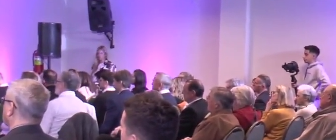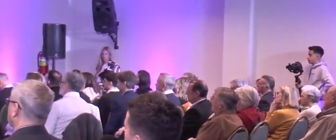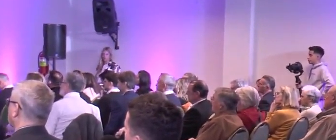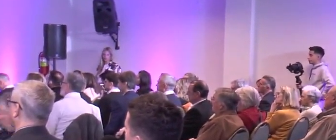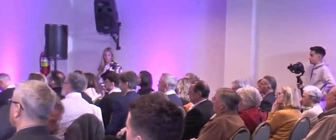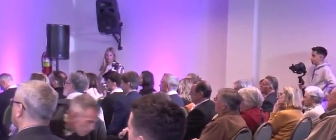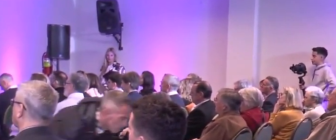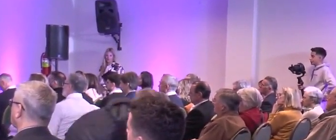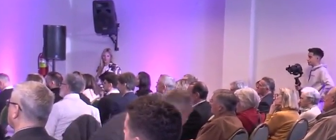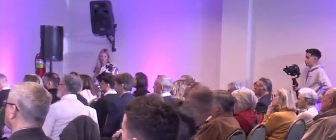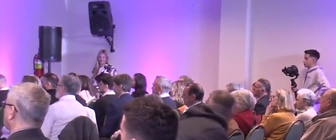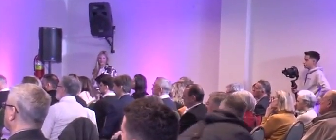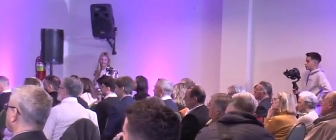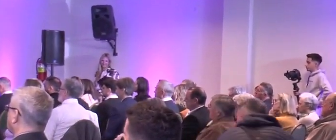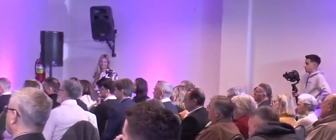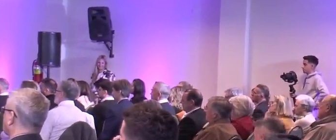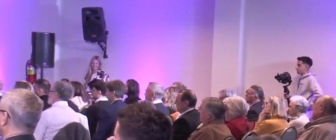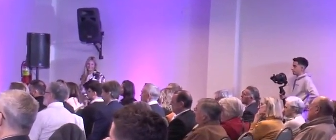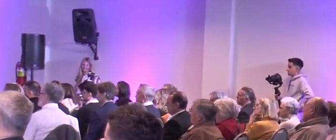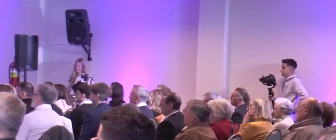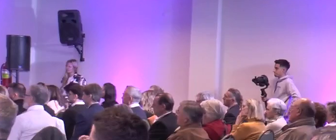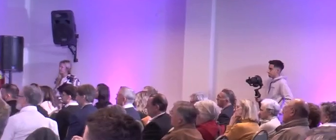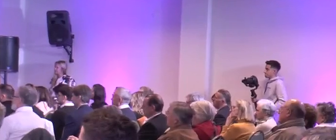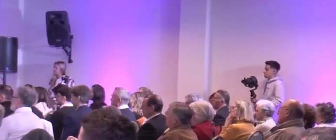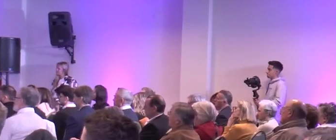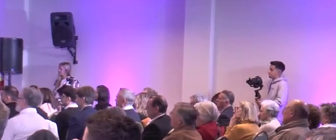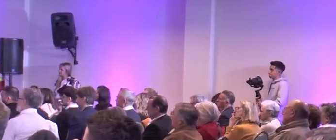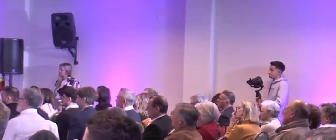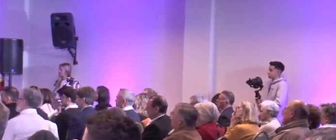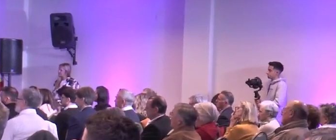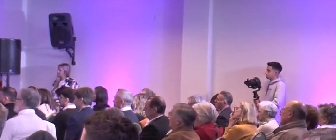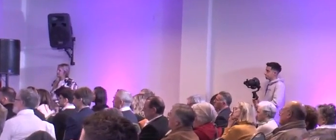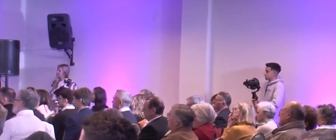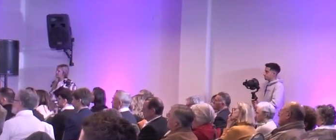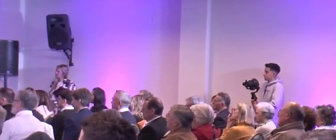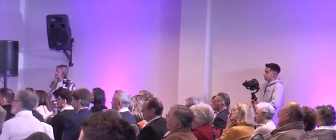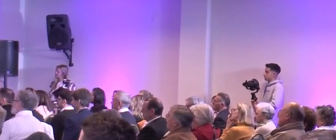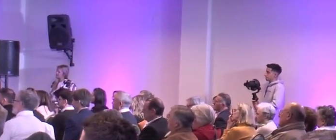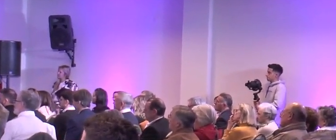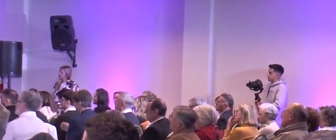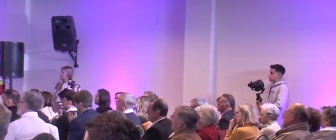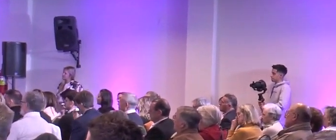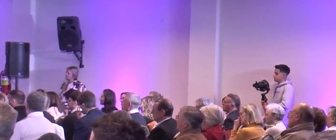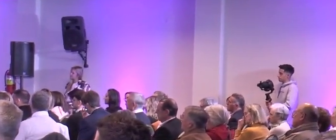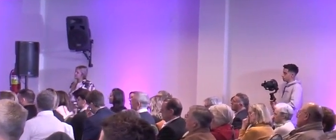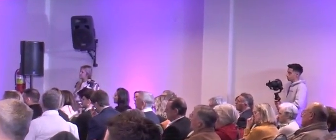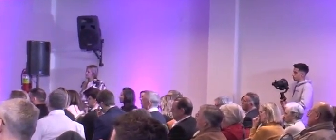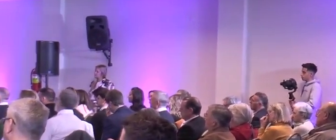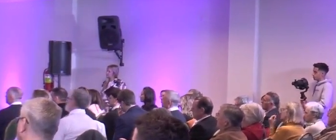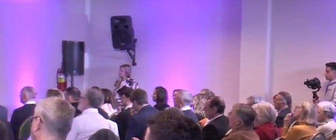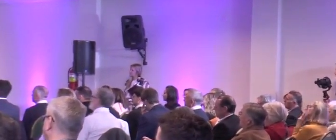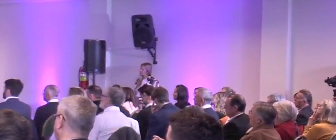un proceso de años. Un proceso de años donde él no solamente